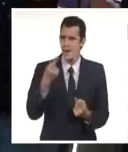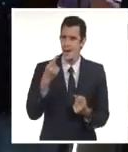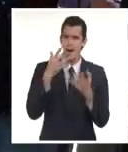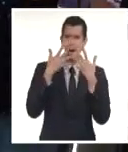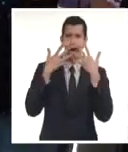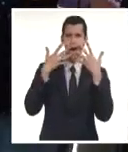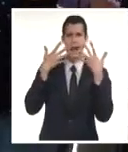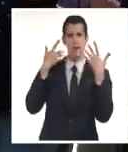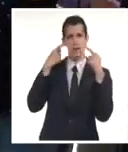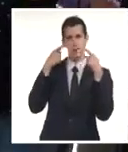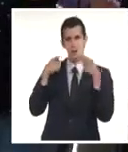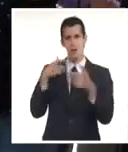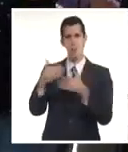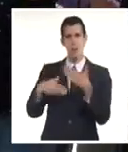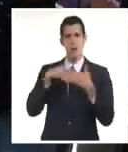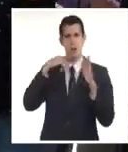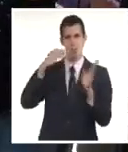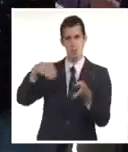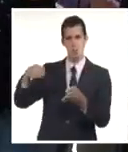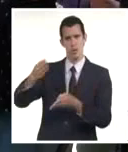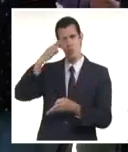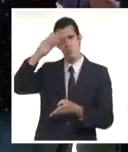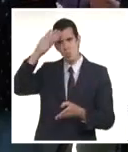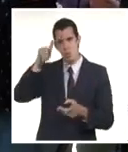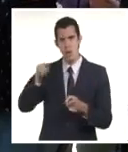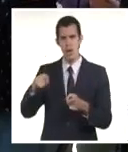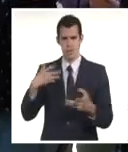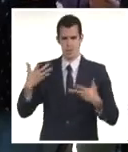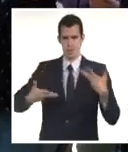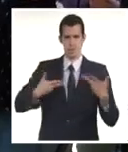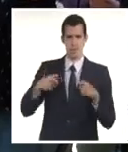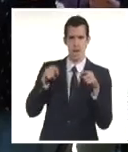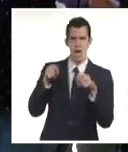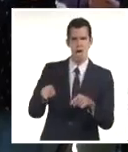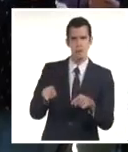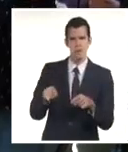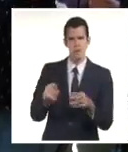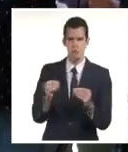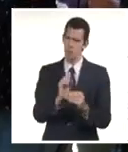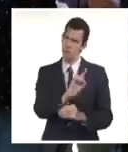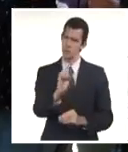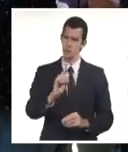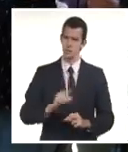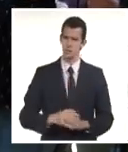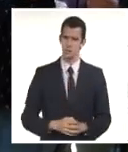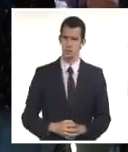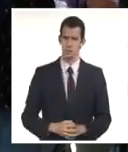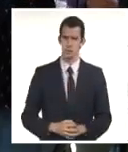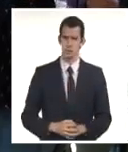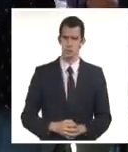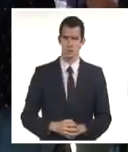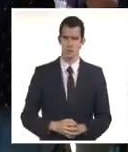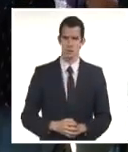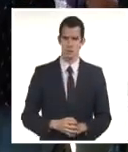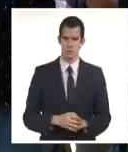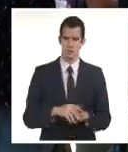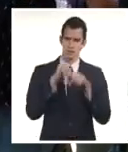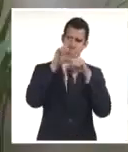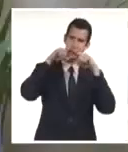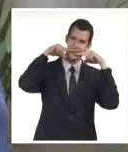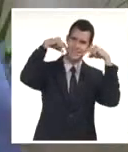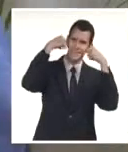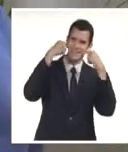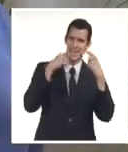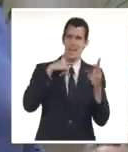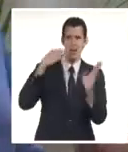terrorista, estar alegre, por decirlo de alguna manera, o festejando o celebrando que haya pérdida de vida humana por eso, porque además, si hubiera